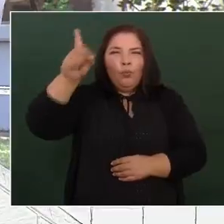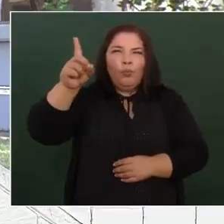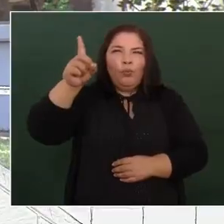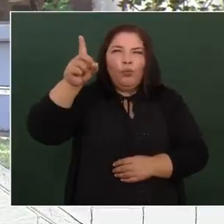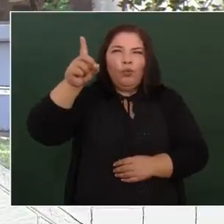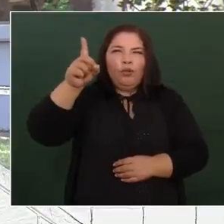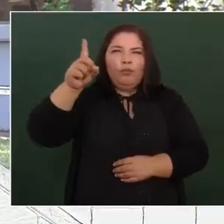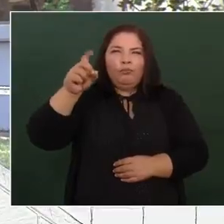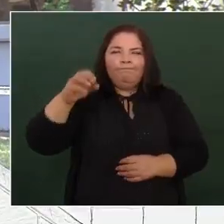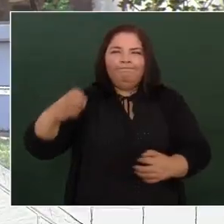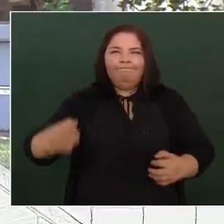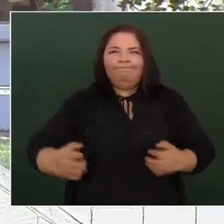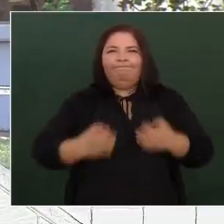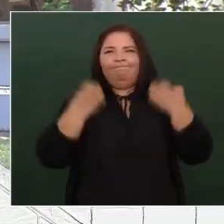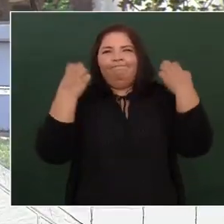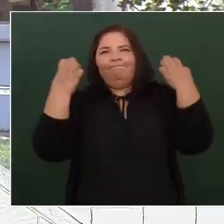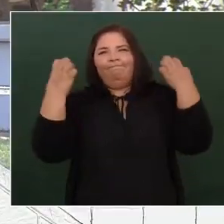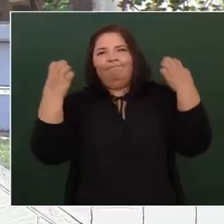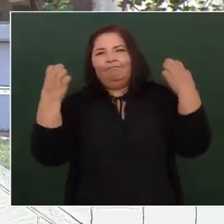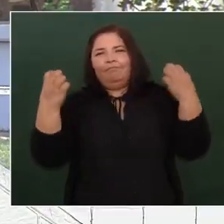que están enojados.